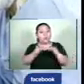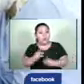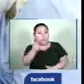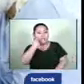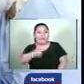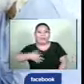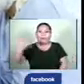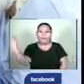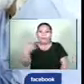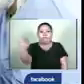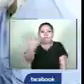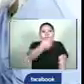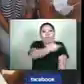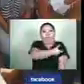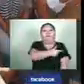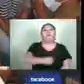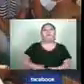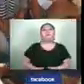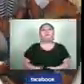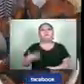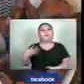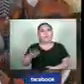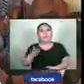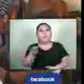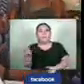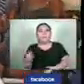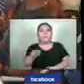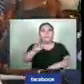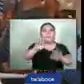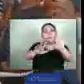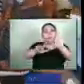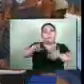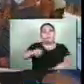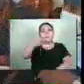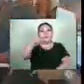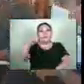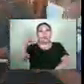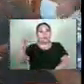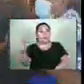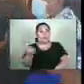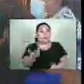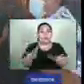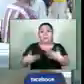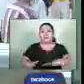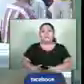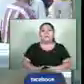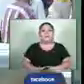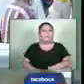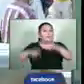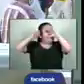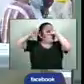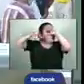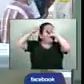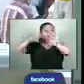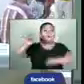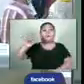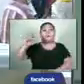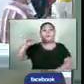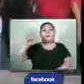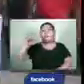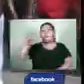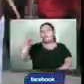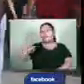nacional la vacunación contra este virus. Ya se contabilizan más de 8 millones de personas inmunizadas. Con imágenes de Ricardo